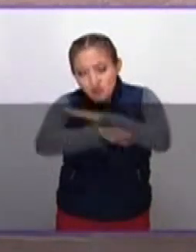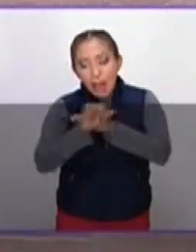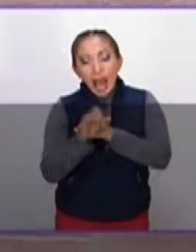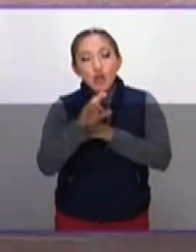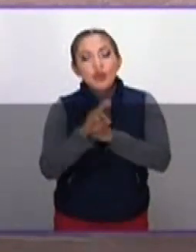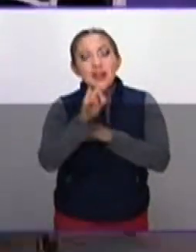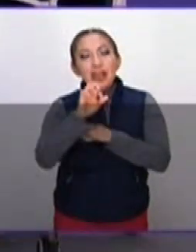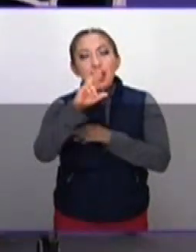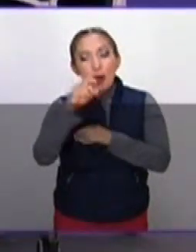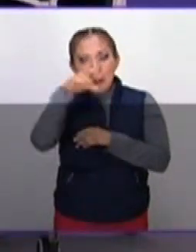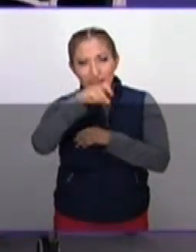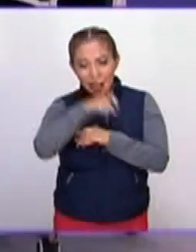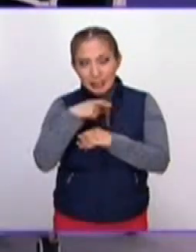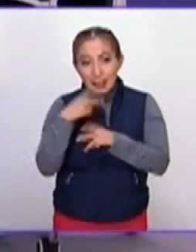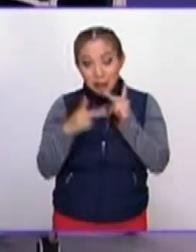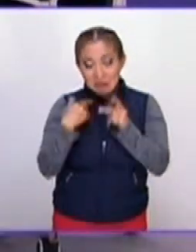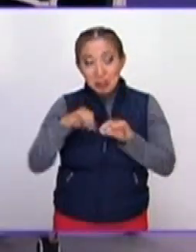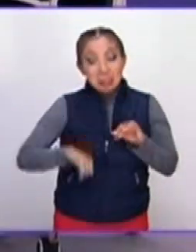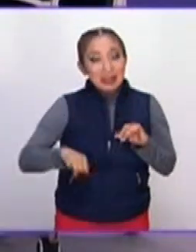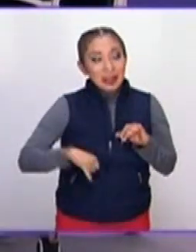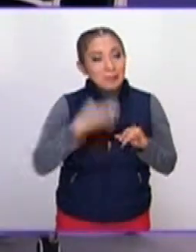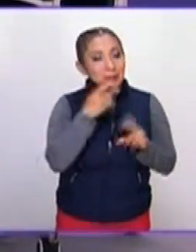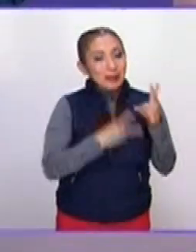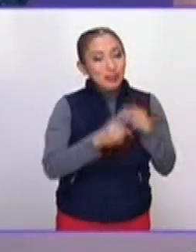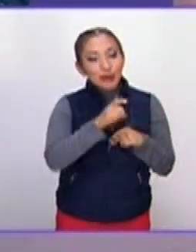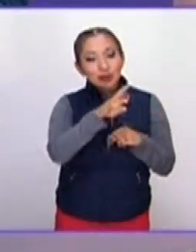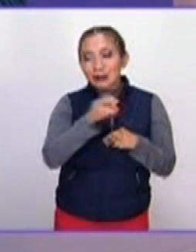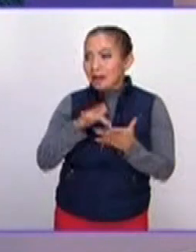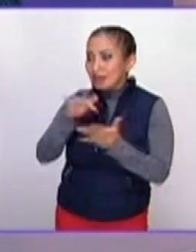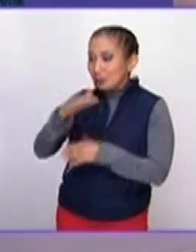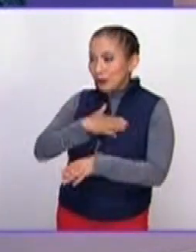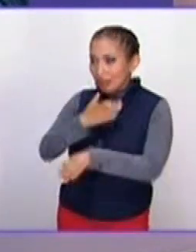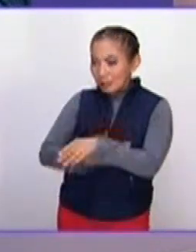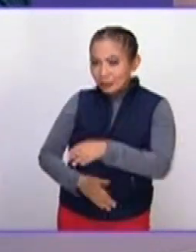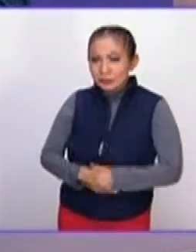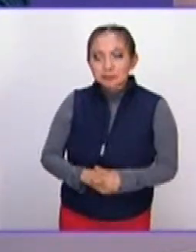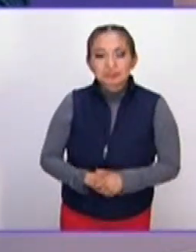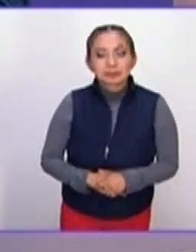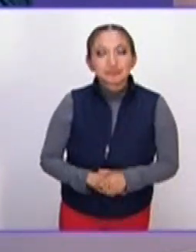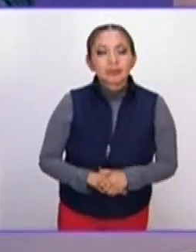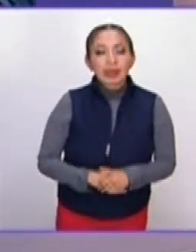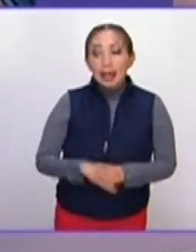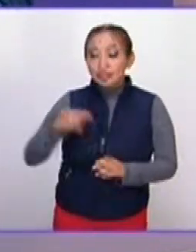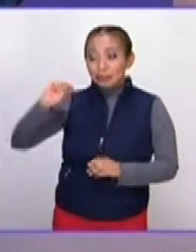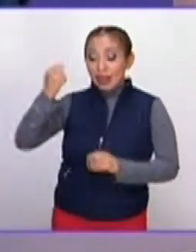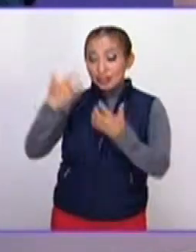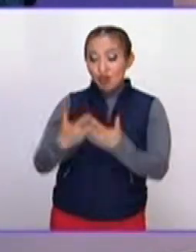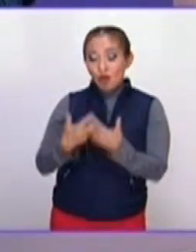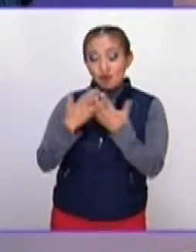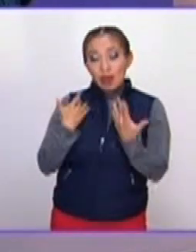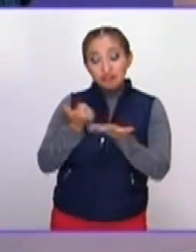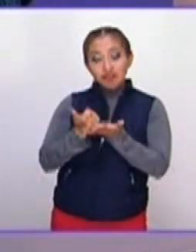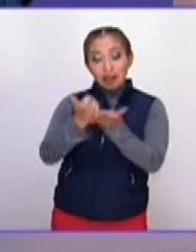Maya. Y bueno, la conversación se antoja muy interesante. Bienvenido, doctor. Gracias, buenas tardes. Pues la tecnología nos